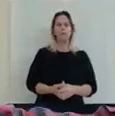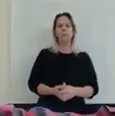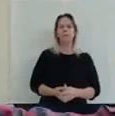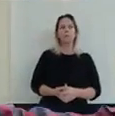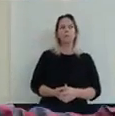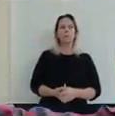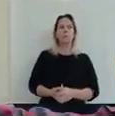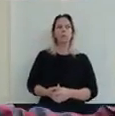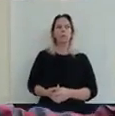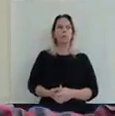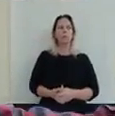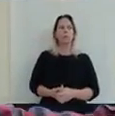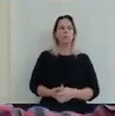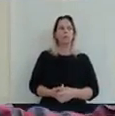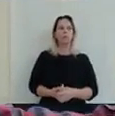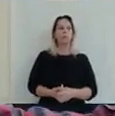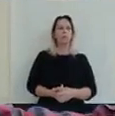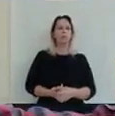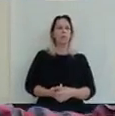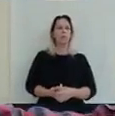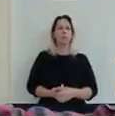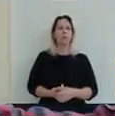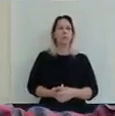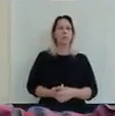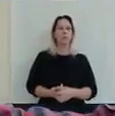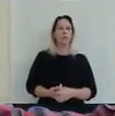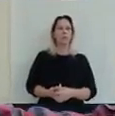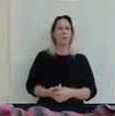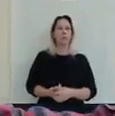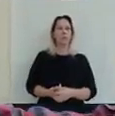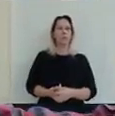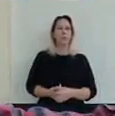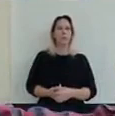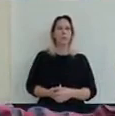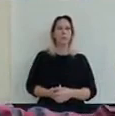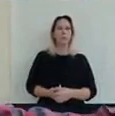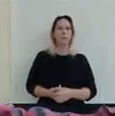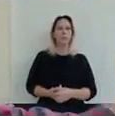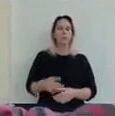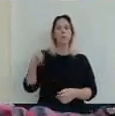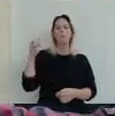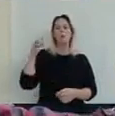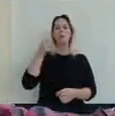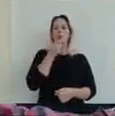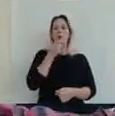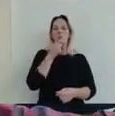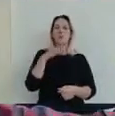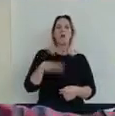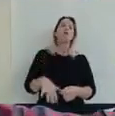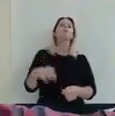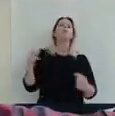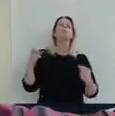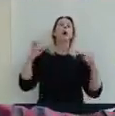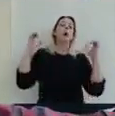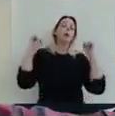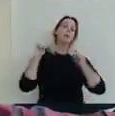gimnasios, que hoy son una población vulnerable, altamente vulnerable, porque se ven gravemente afectados sus